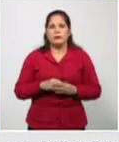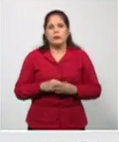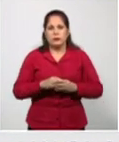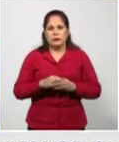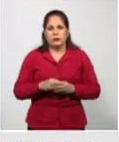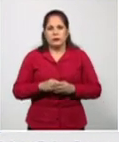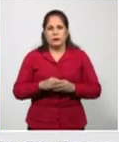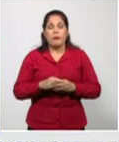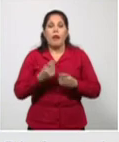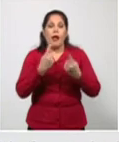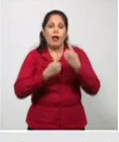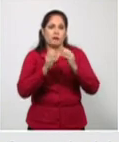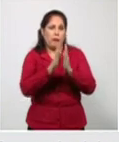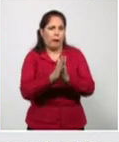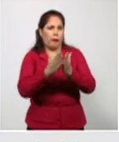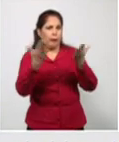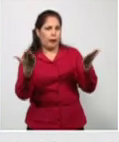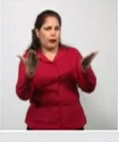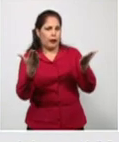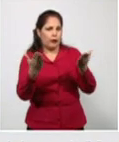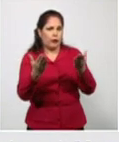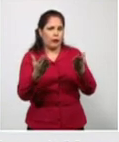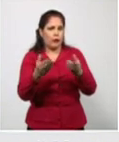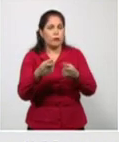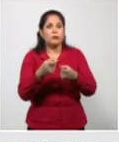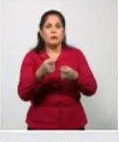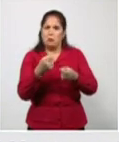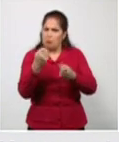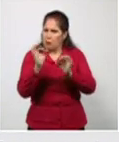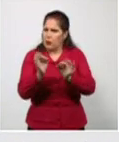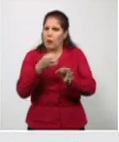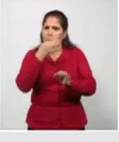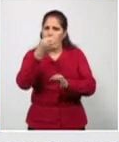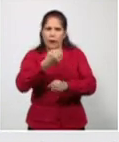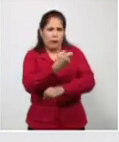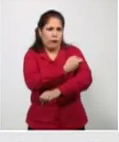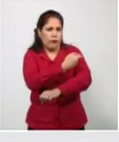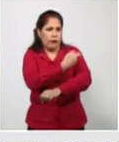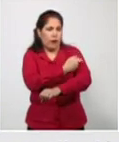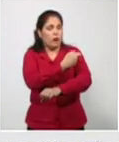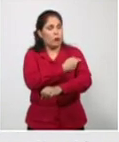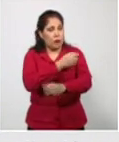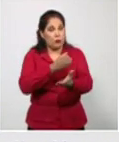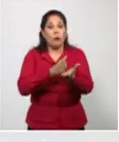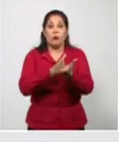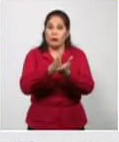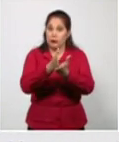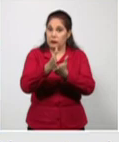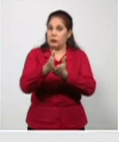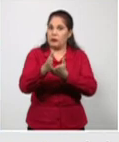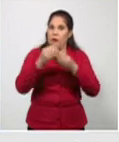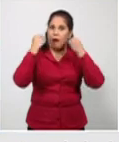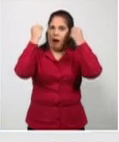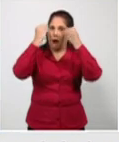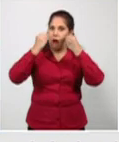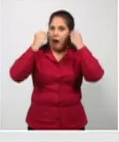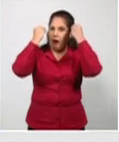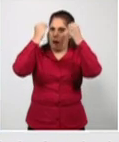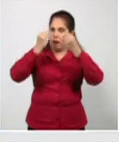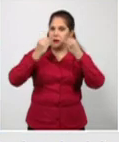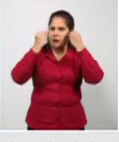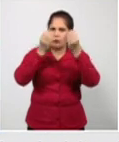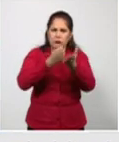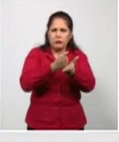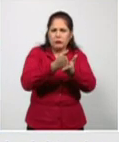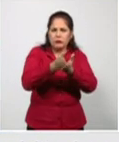también algunos digitales, bueno, conocíamos que la vacunación es un tema que sigue en alza a través del seguimiento de